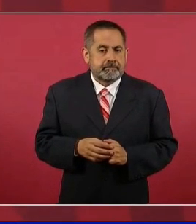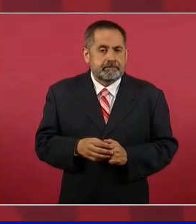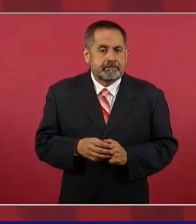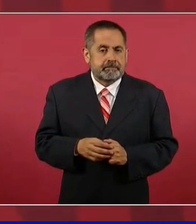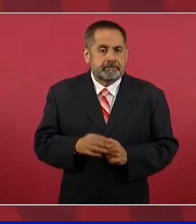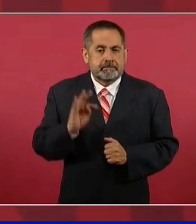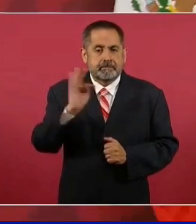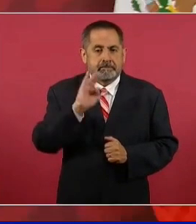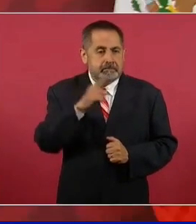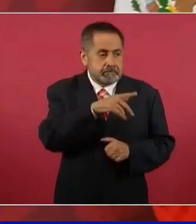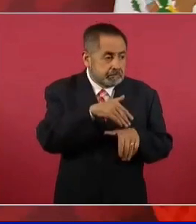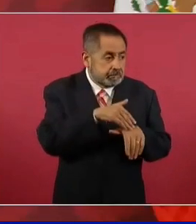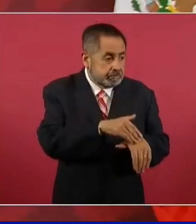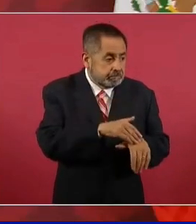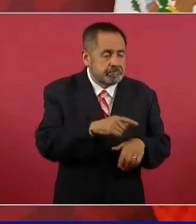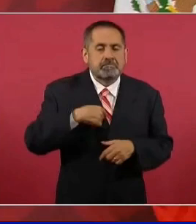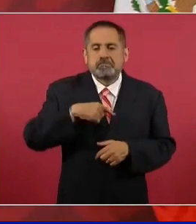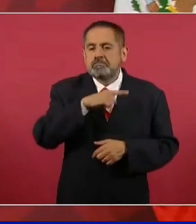derrotado,